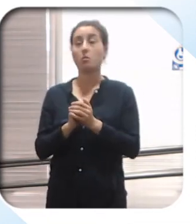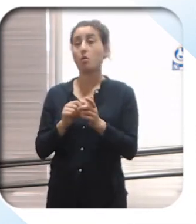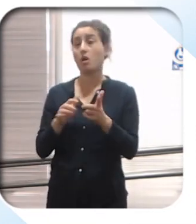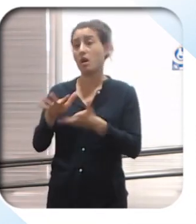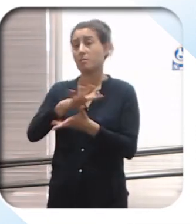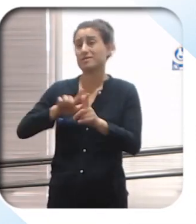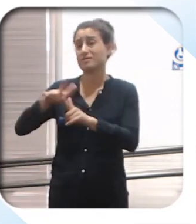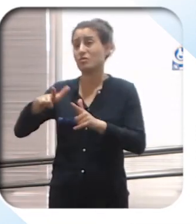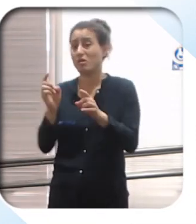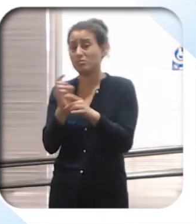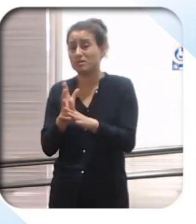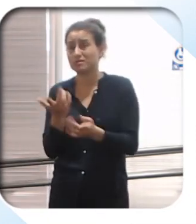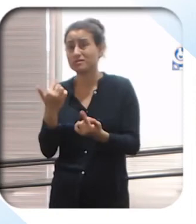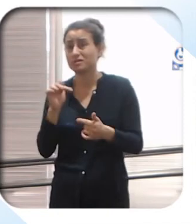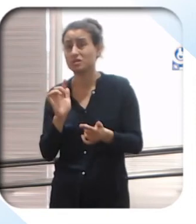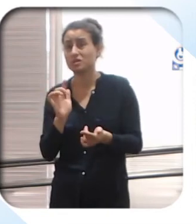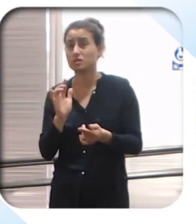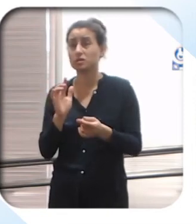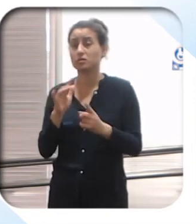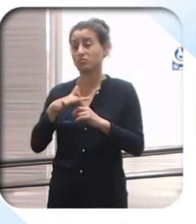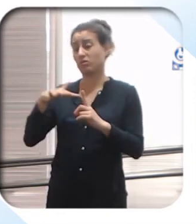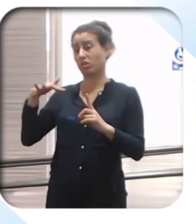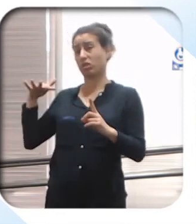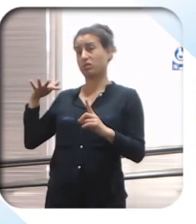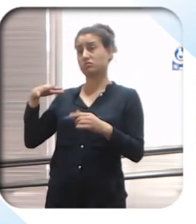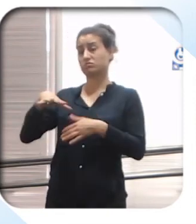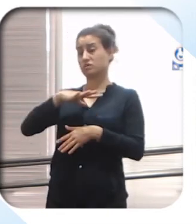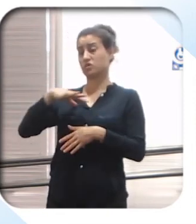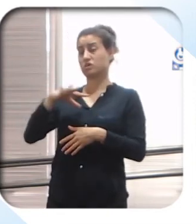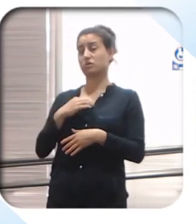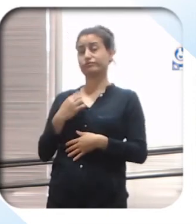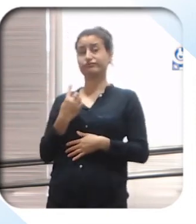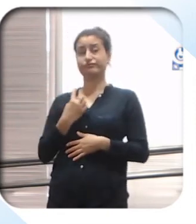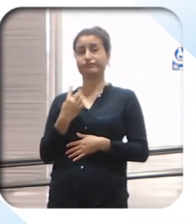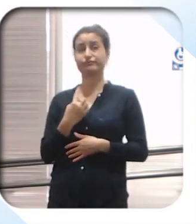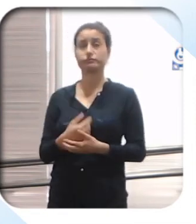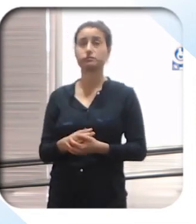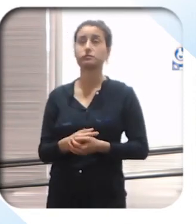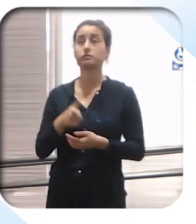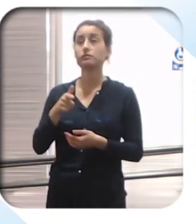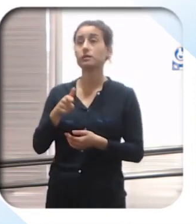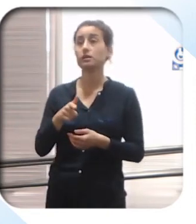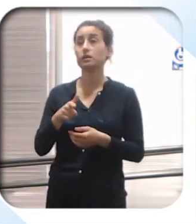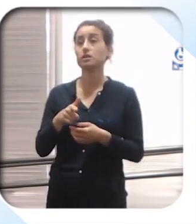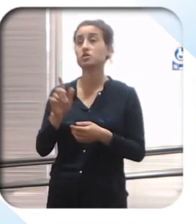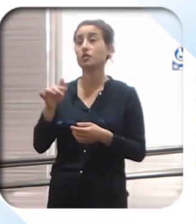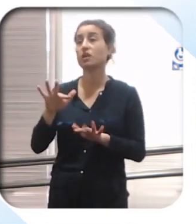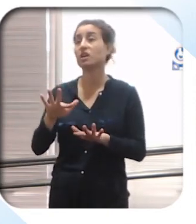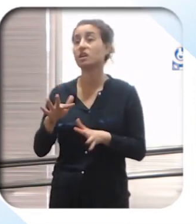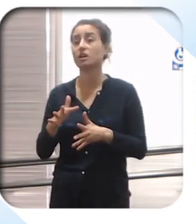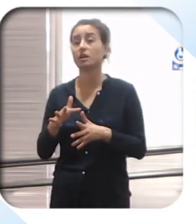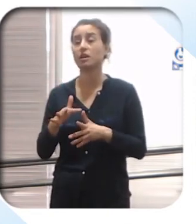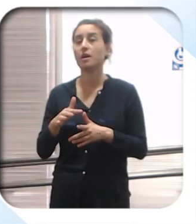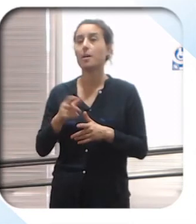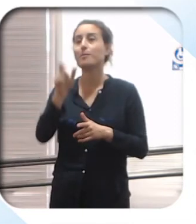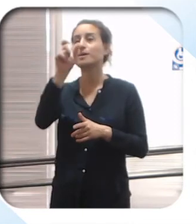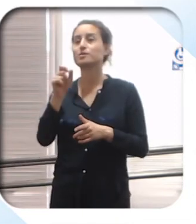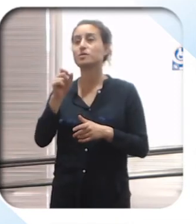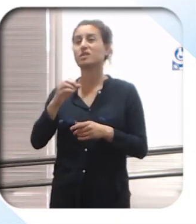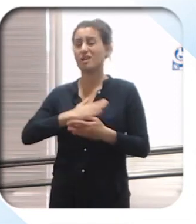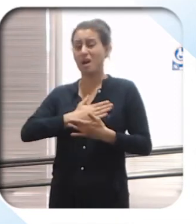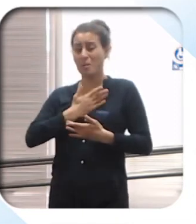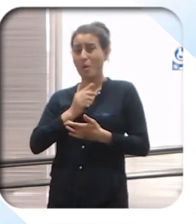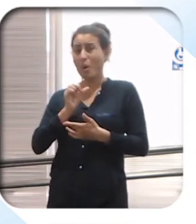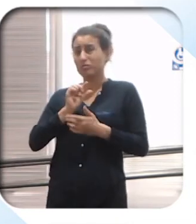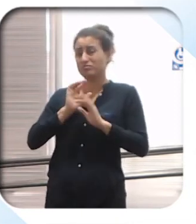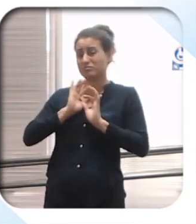prontos, se da entonces el aislamiento social, ¿verdad? Y todo esto, evidentemente, una persona con baja autoestima,